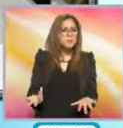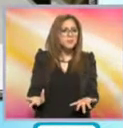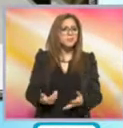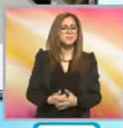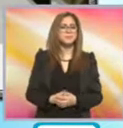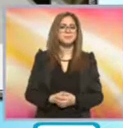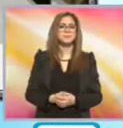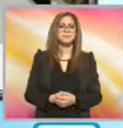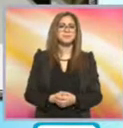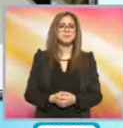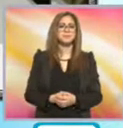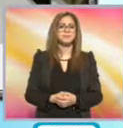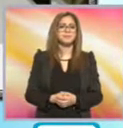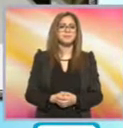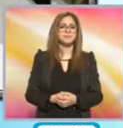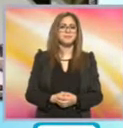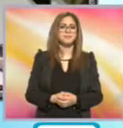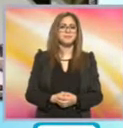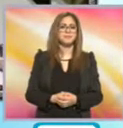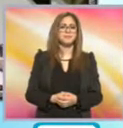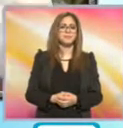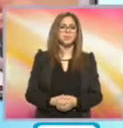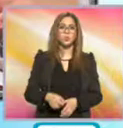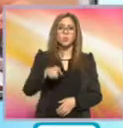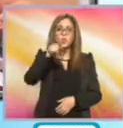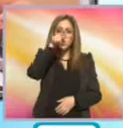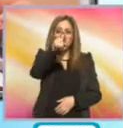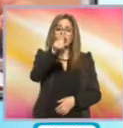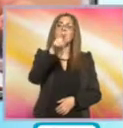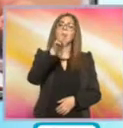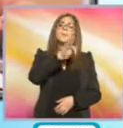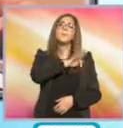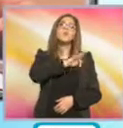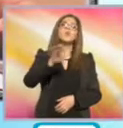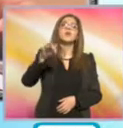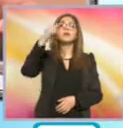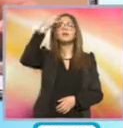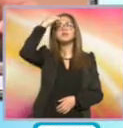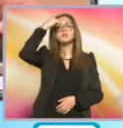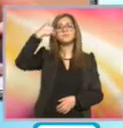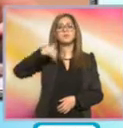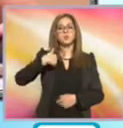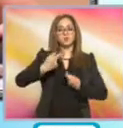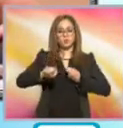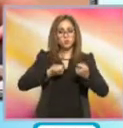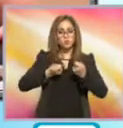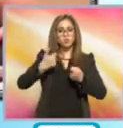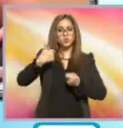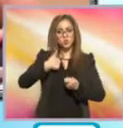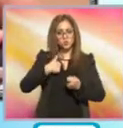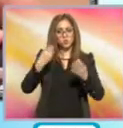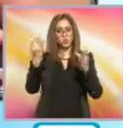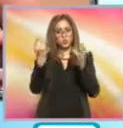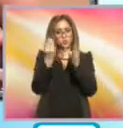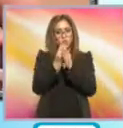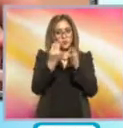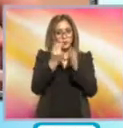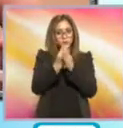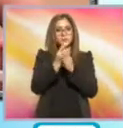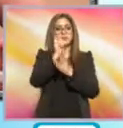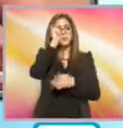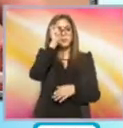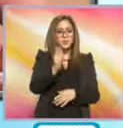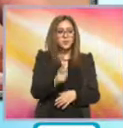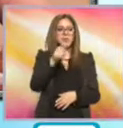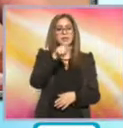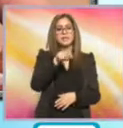bien hay cosas que uno mismo puede hacer, hay técnicas para manejar el burnout. Yo doy cursos justamente de lo que es el síndrome